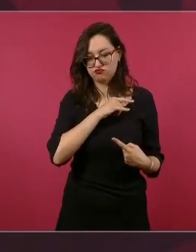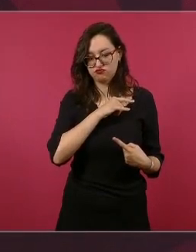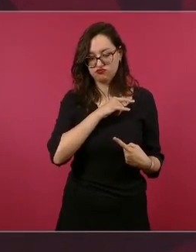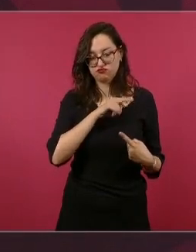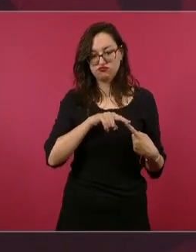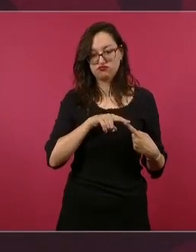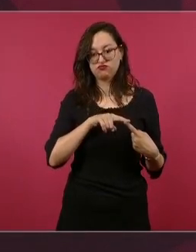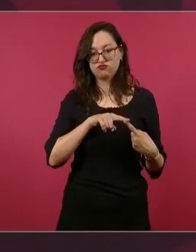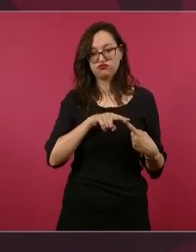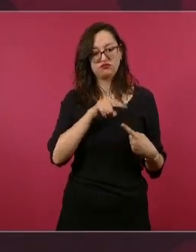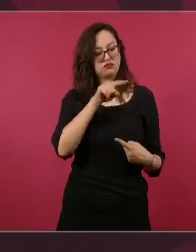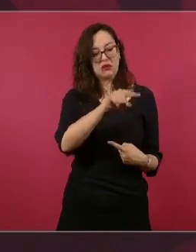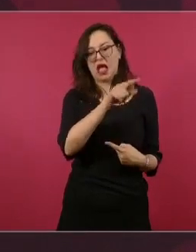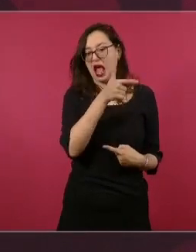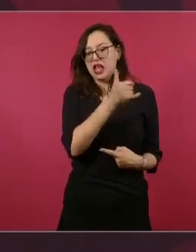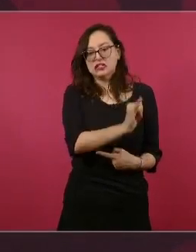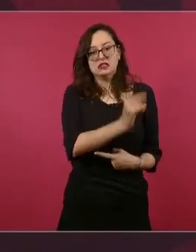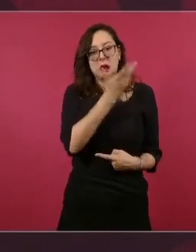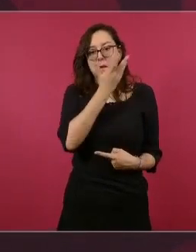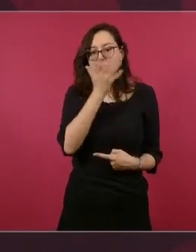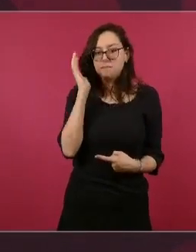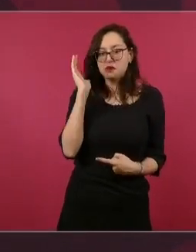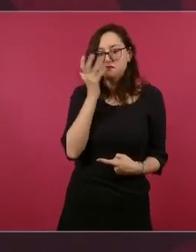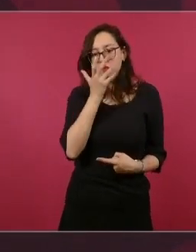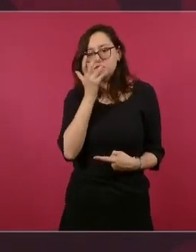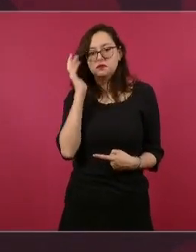su doctrina es la hipocresía